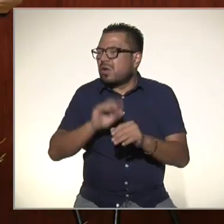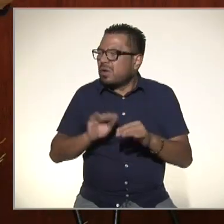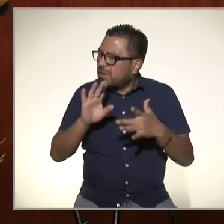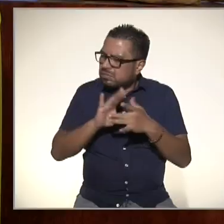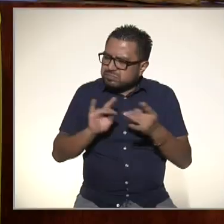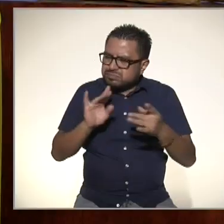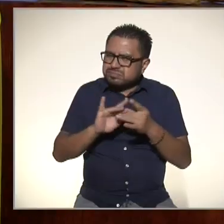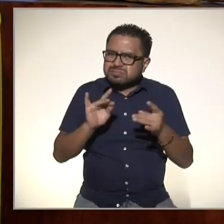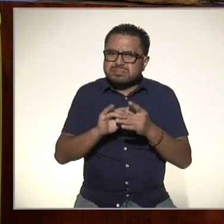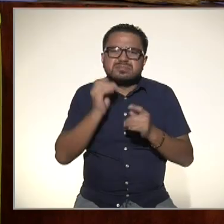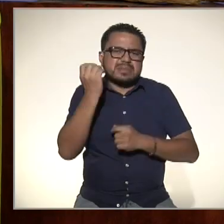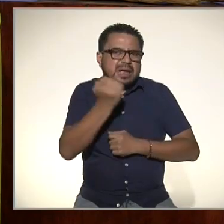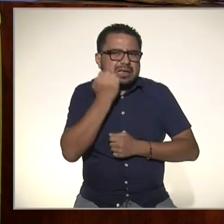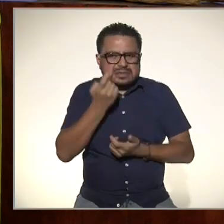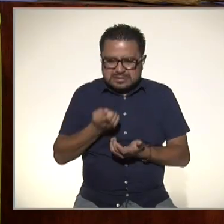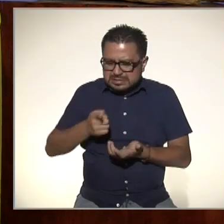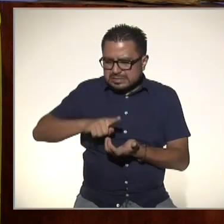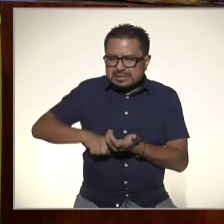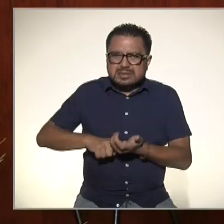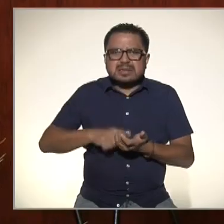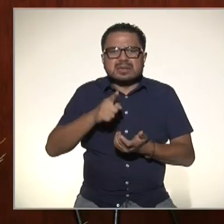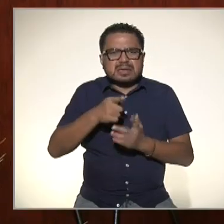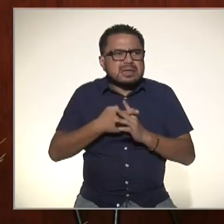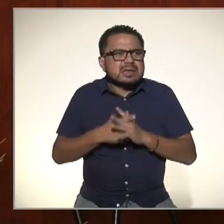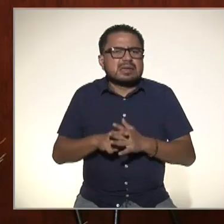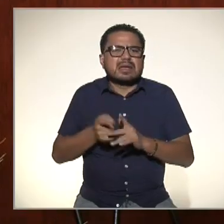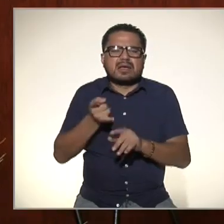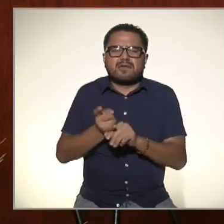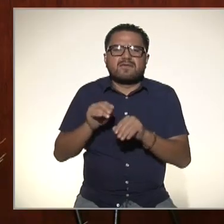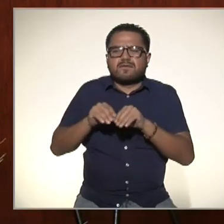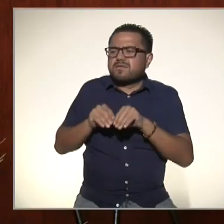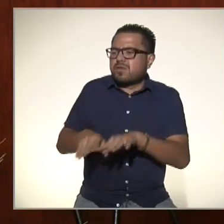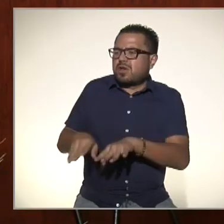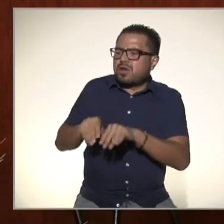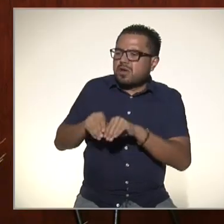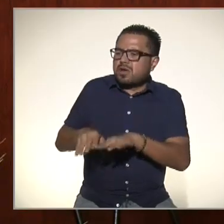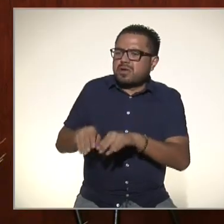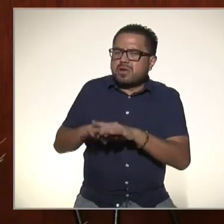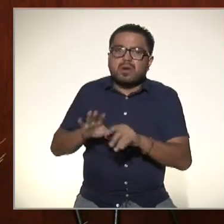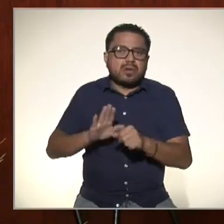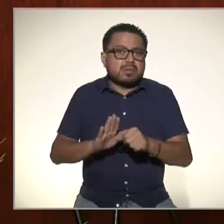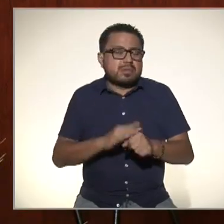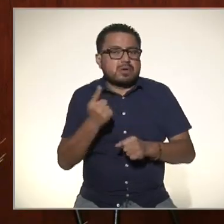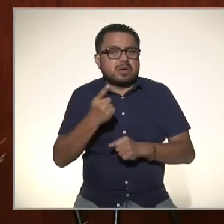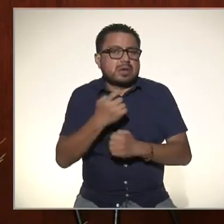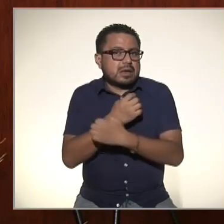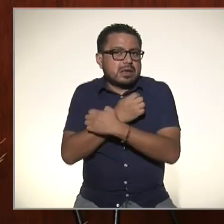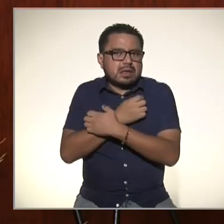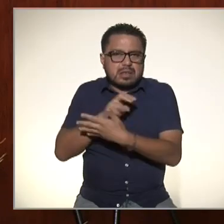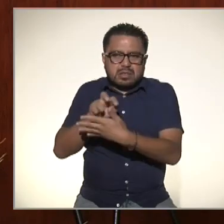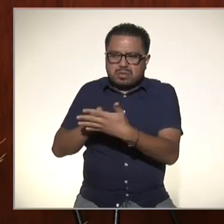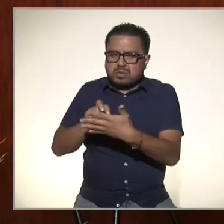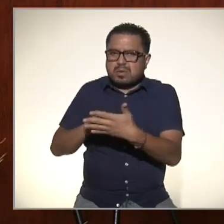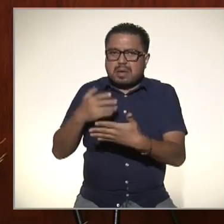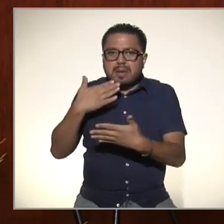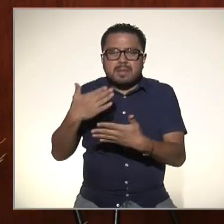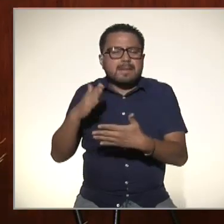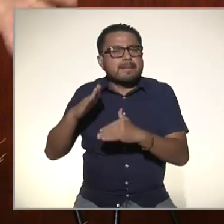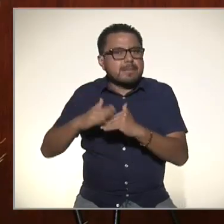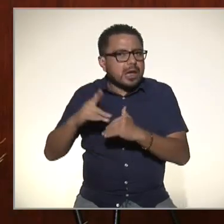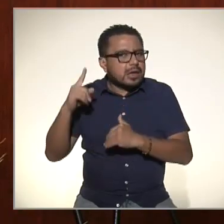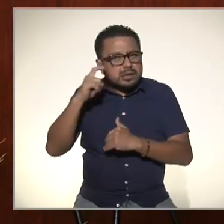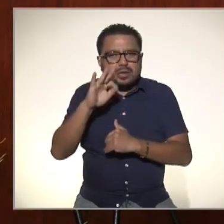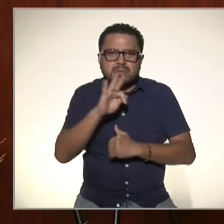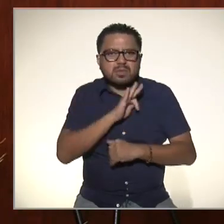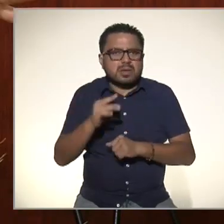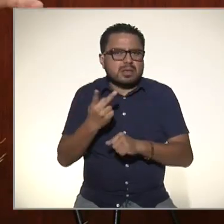a nivel de las escuelas, que les empiecen a dar información, porque si están educados es más difícil que